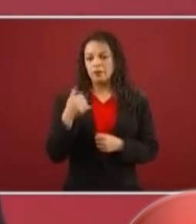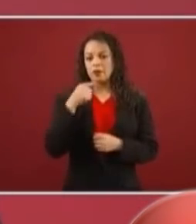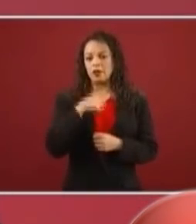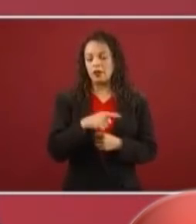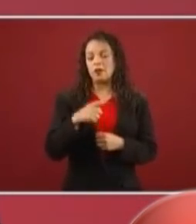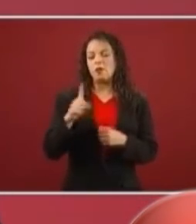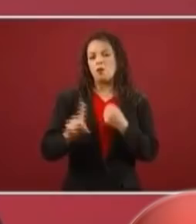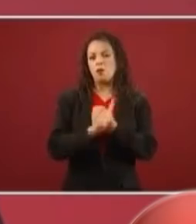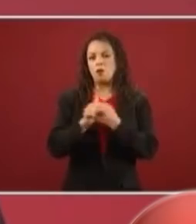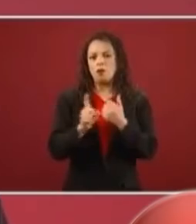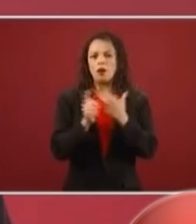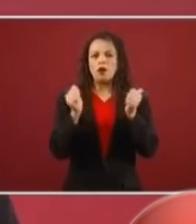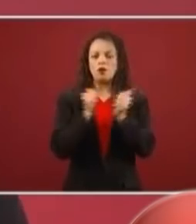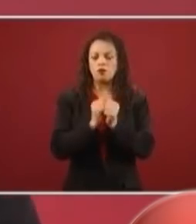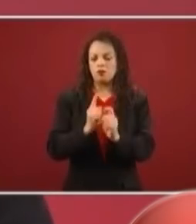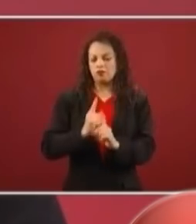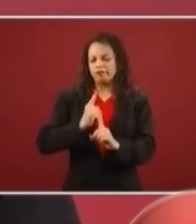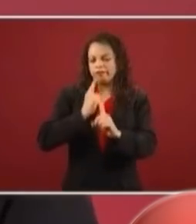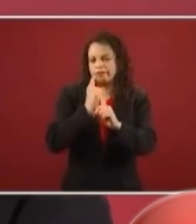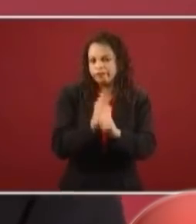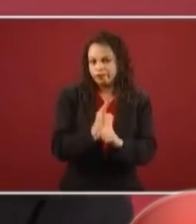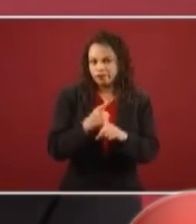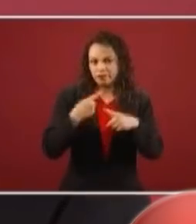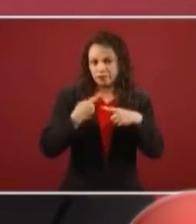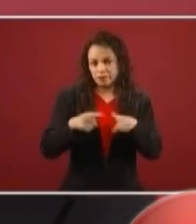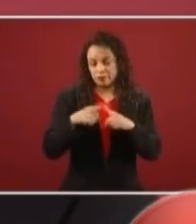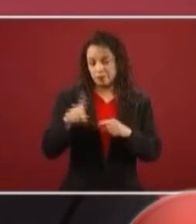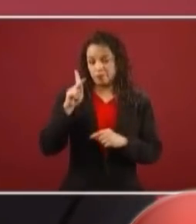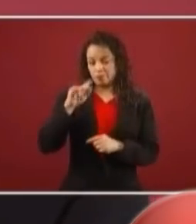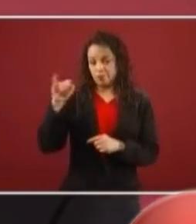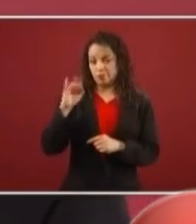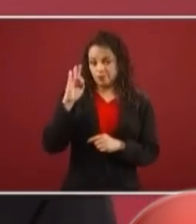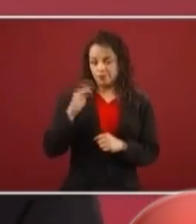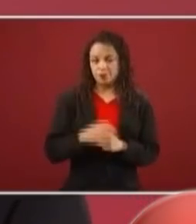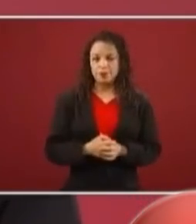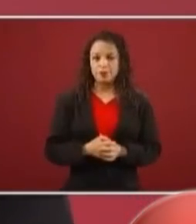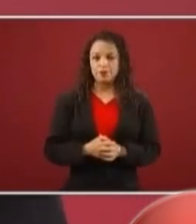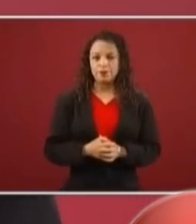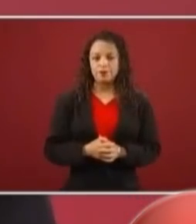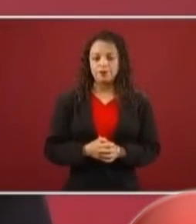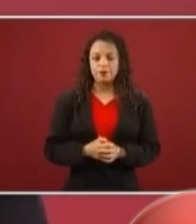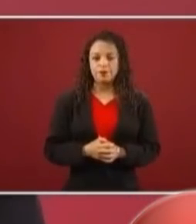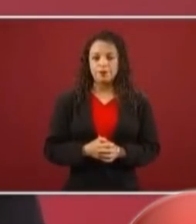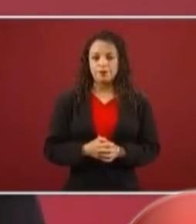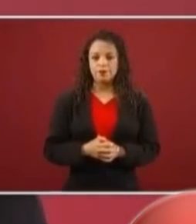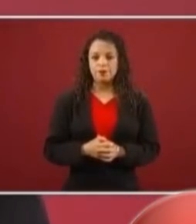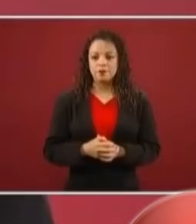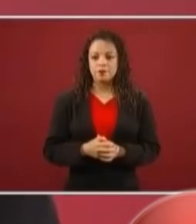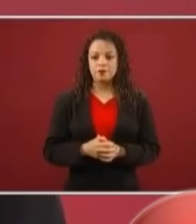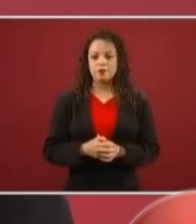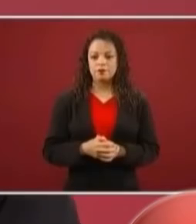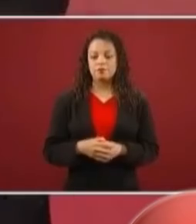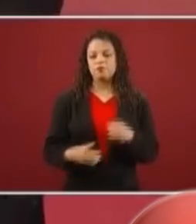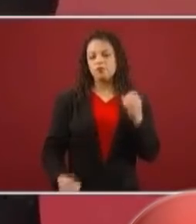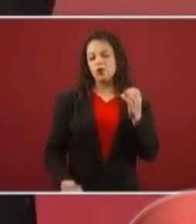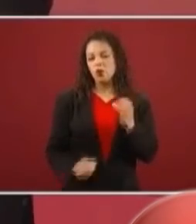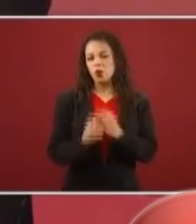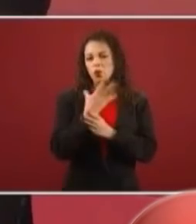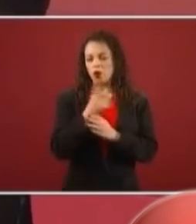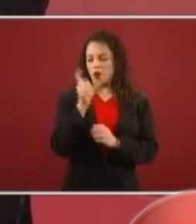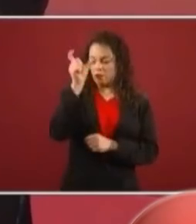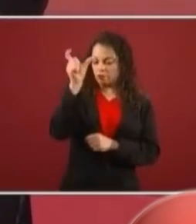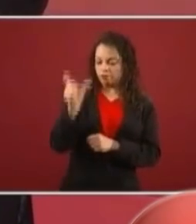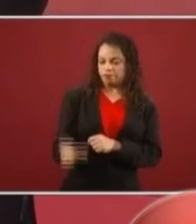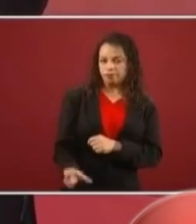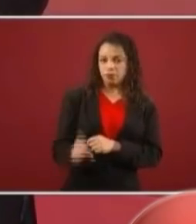Poder Judicial. Por otro lado, busca la generación de un nuevo perfil de juez, de